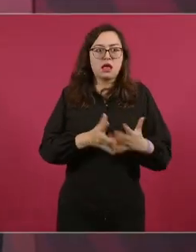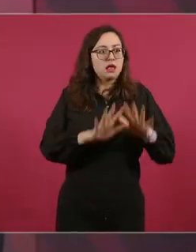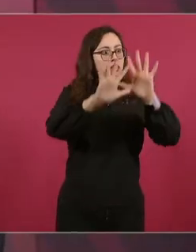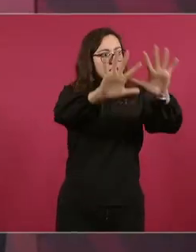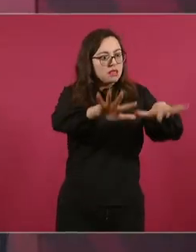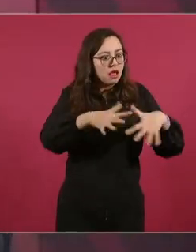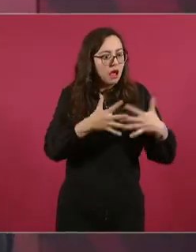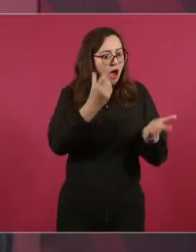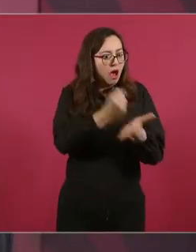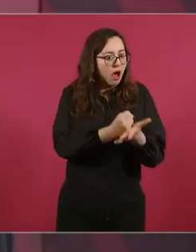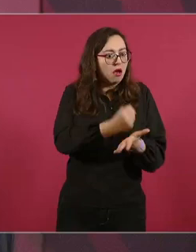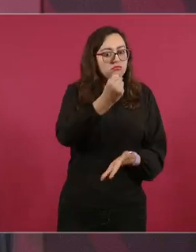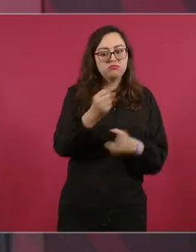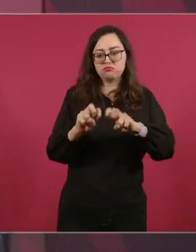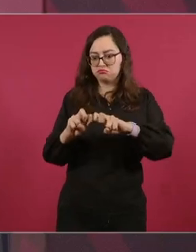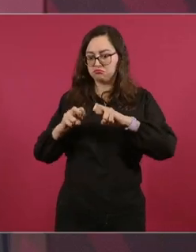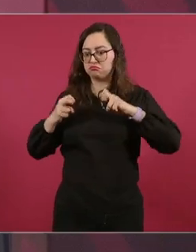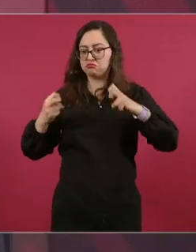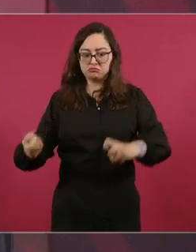un interés